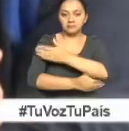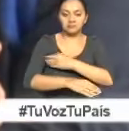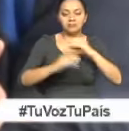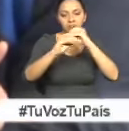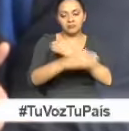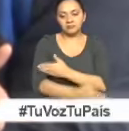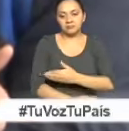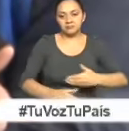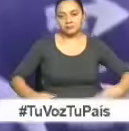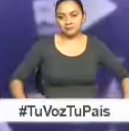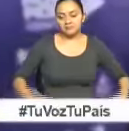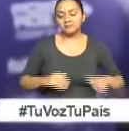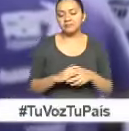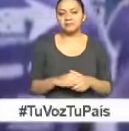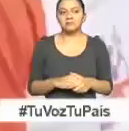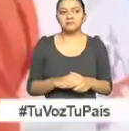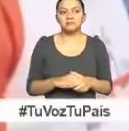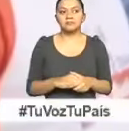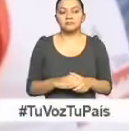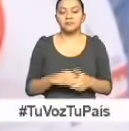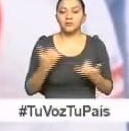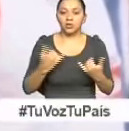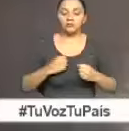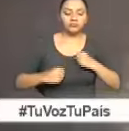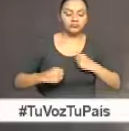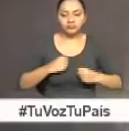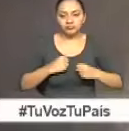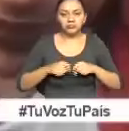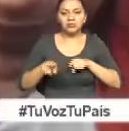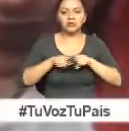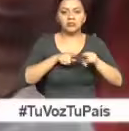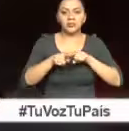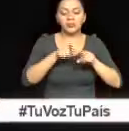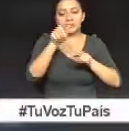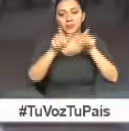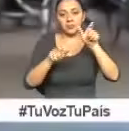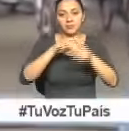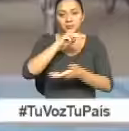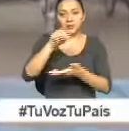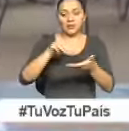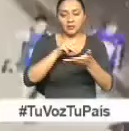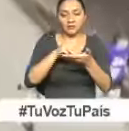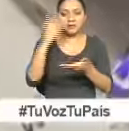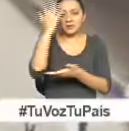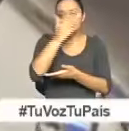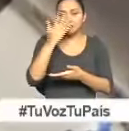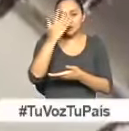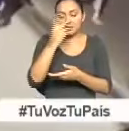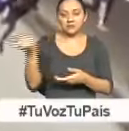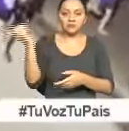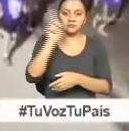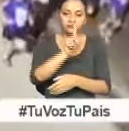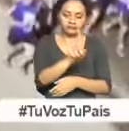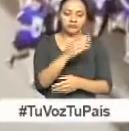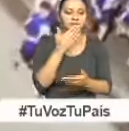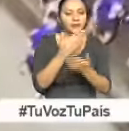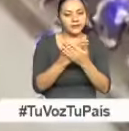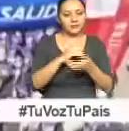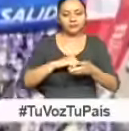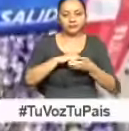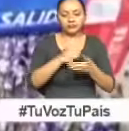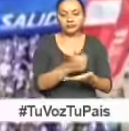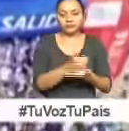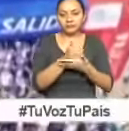la discapacidad intelectual. En esta maratón también competirán personas de Manabí y Esmeraldas en agradecimiento a la solidaridad del